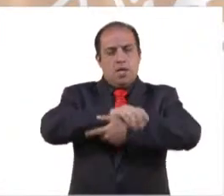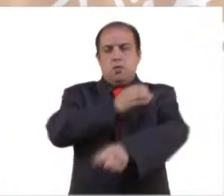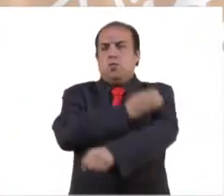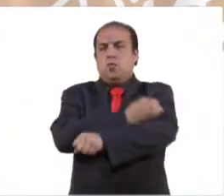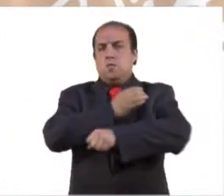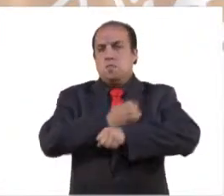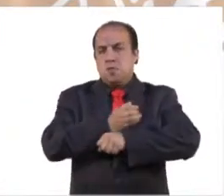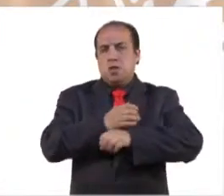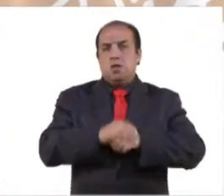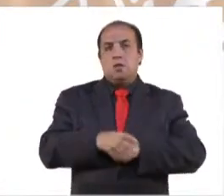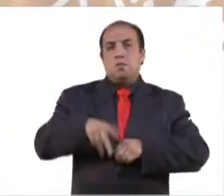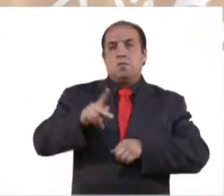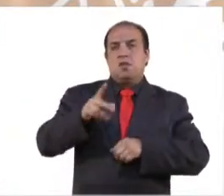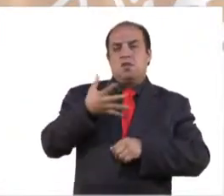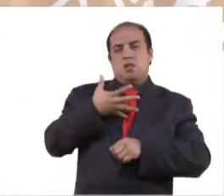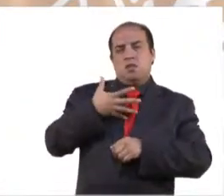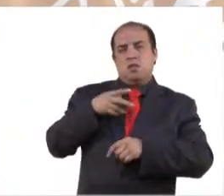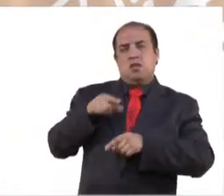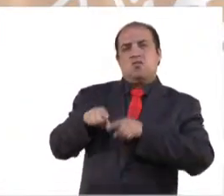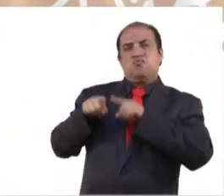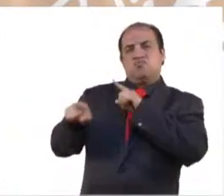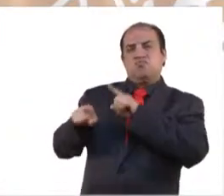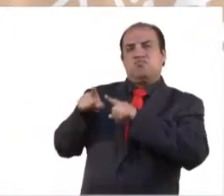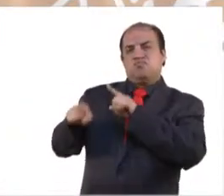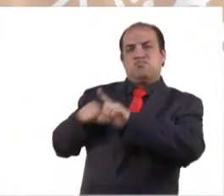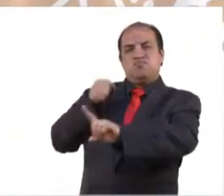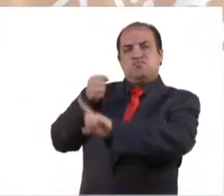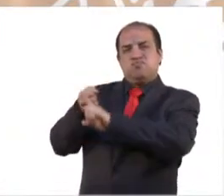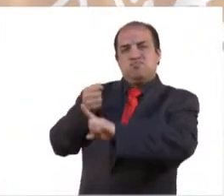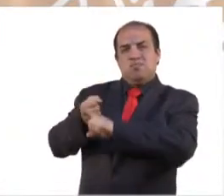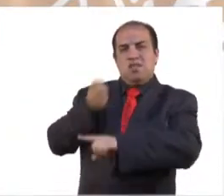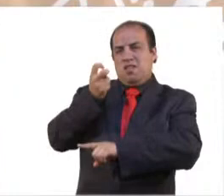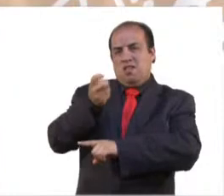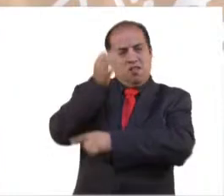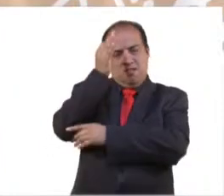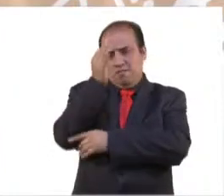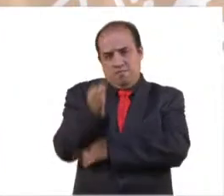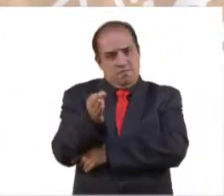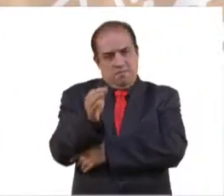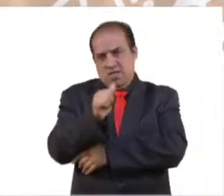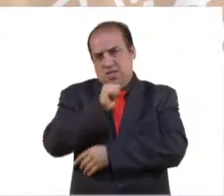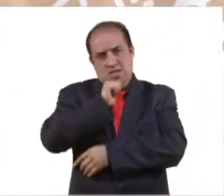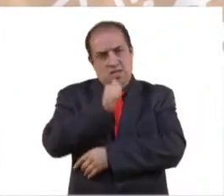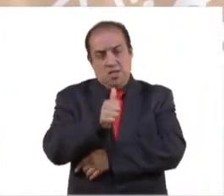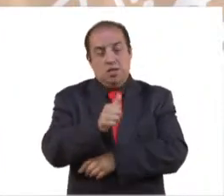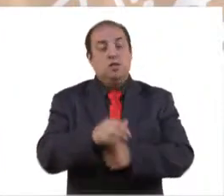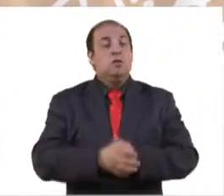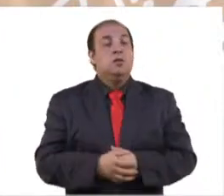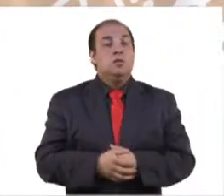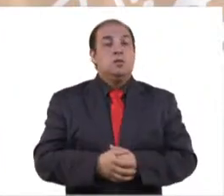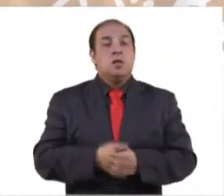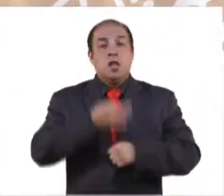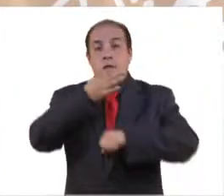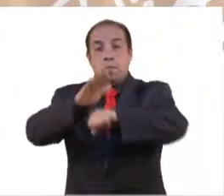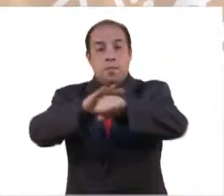que pues evidentemente condenamos completamente. Y hay que decirle a la gente que siempre